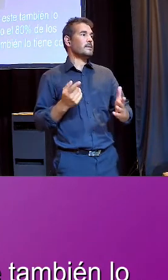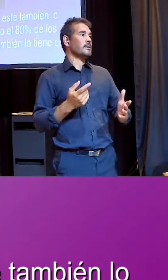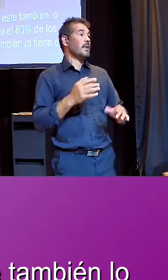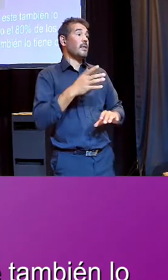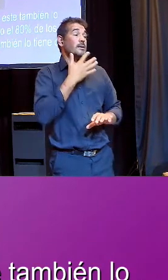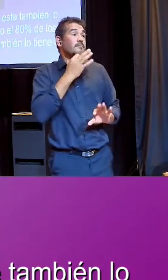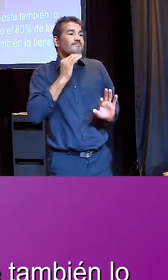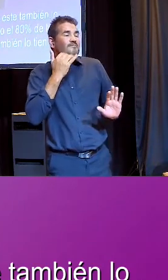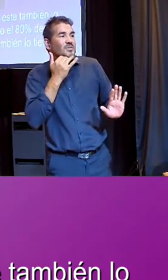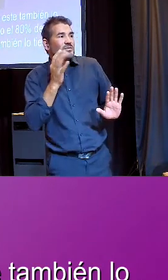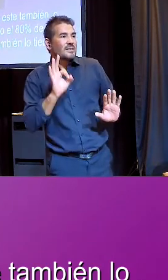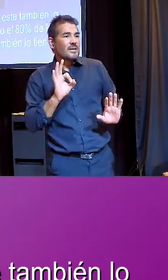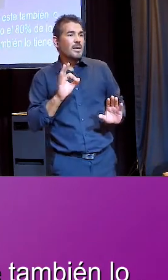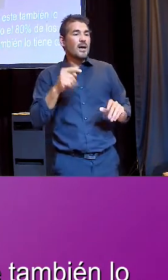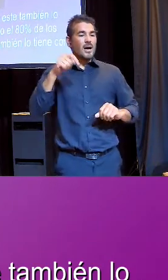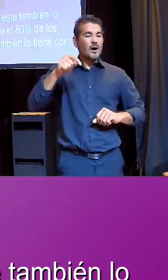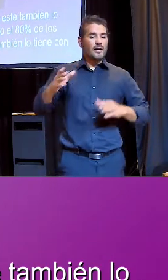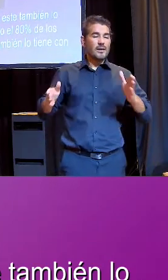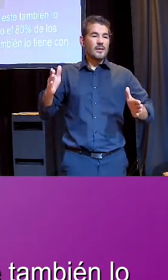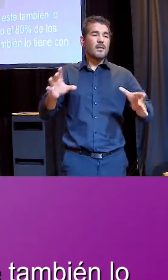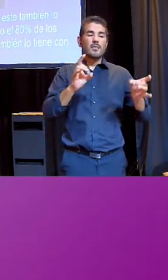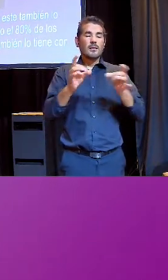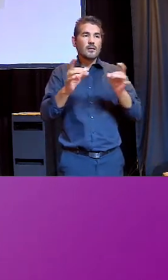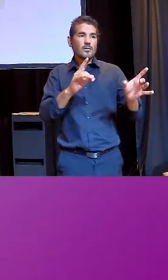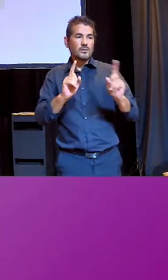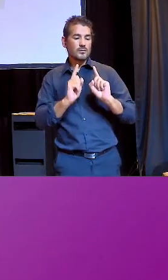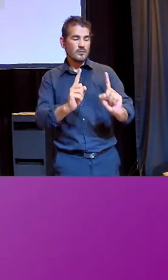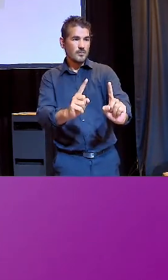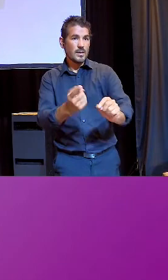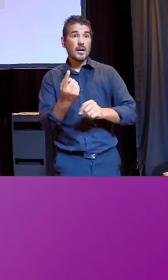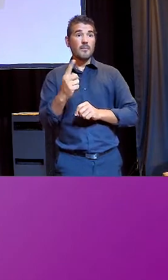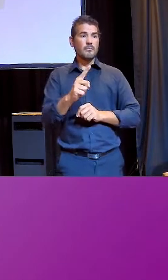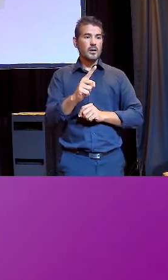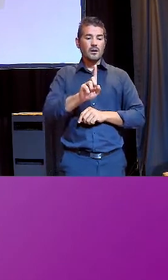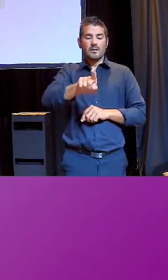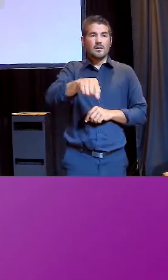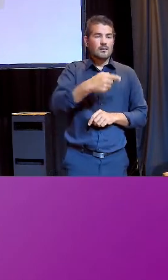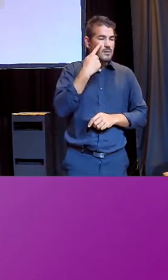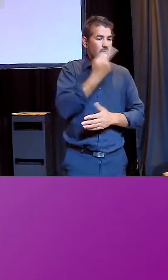demostrar una relación entre las vacunas y el desarrollo de autismo. ¿Sí?